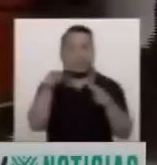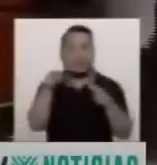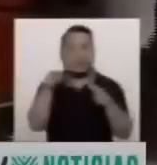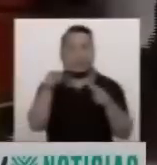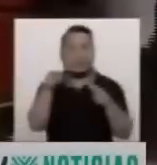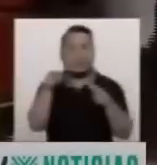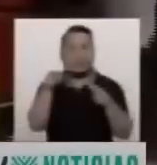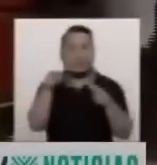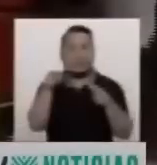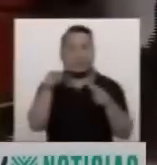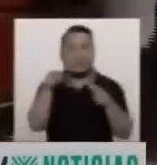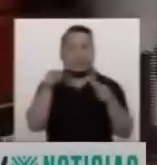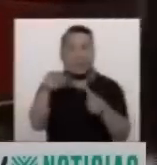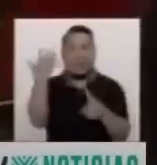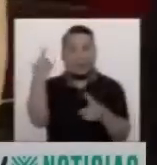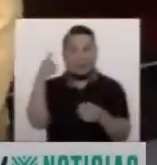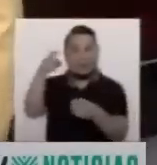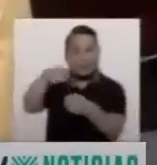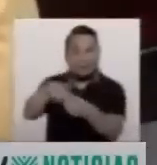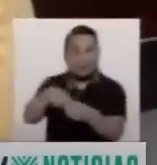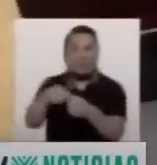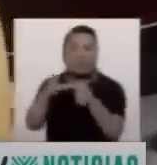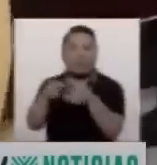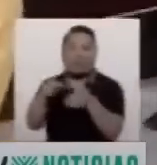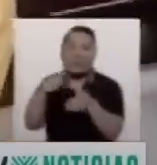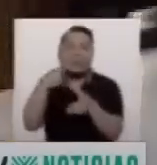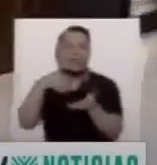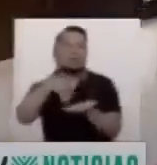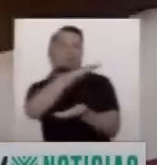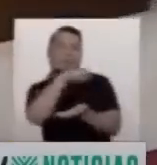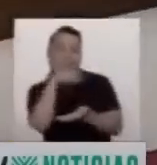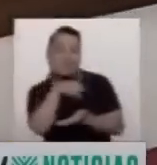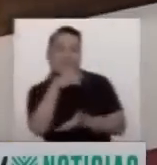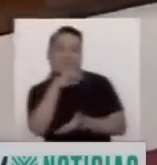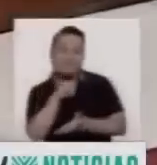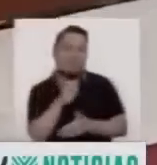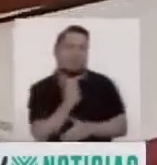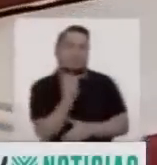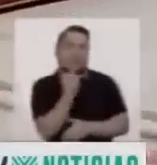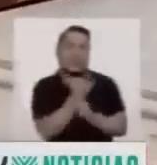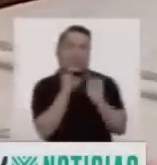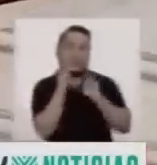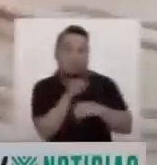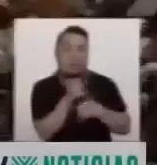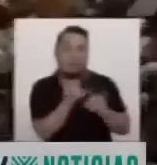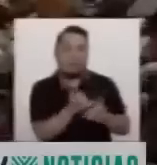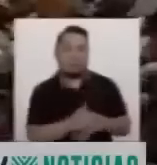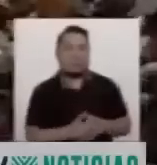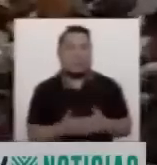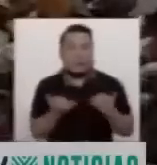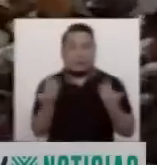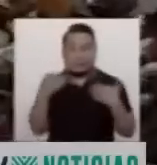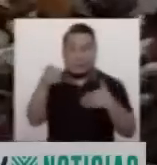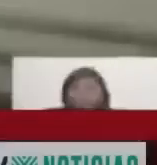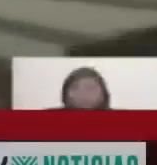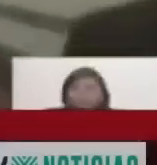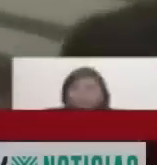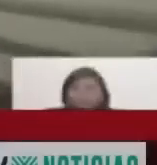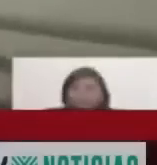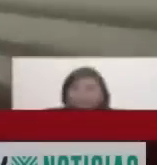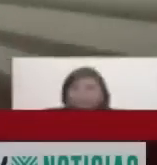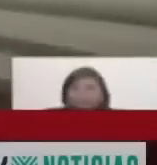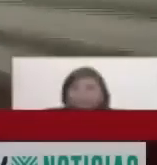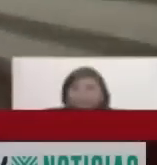devolverte como tal no su régimen desde el primer día como la puedes visualizar ahí entró